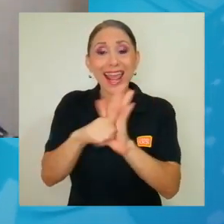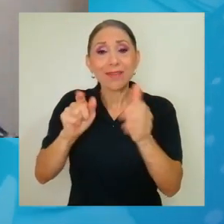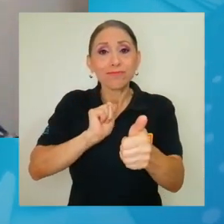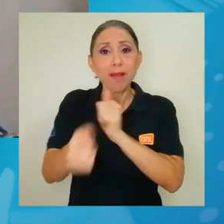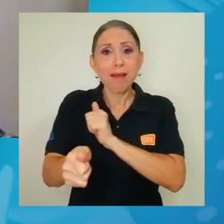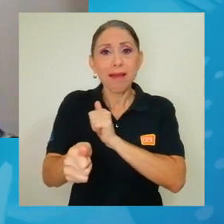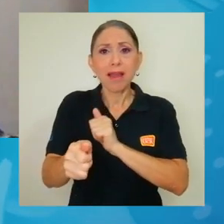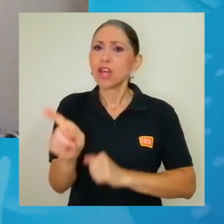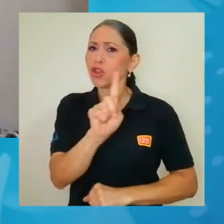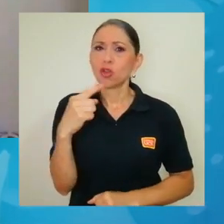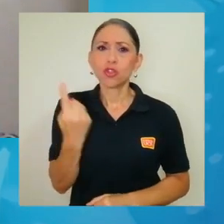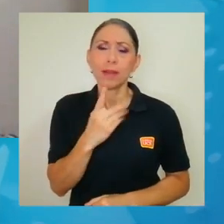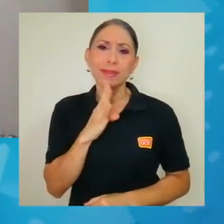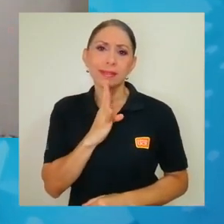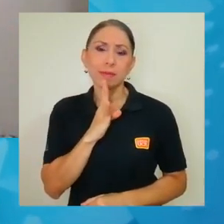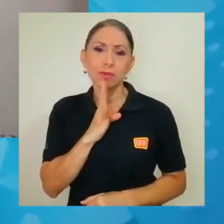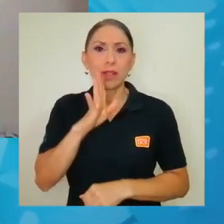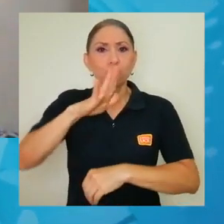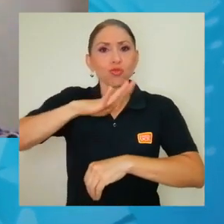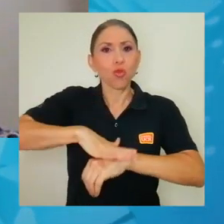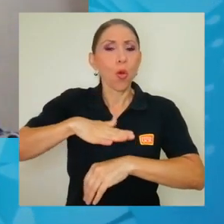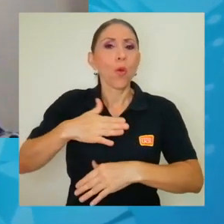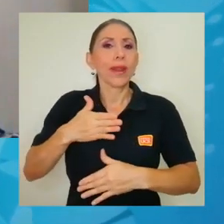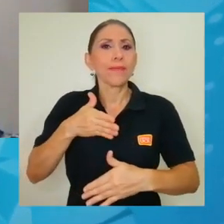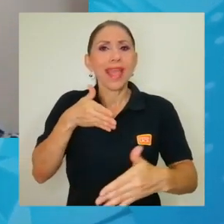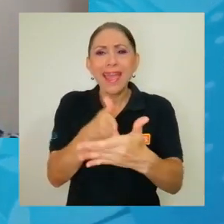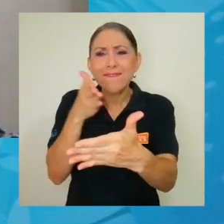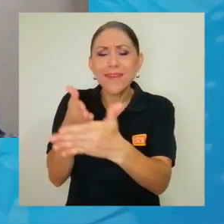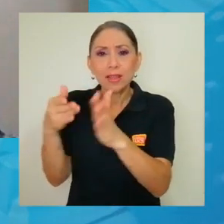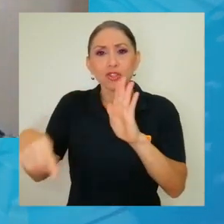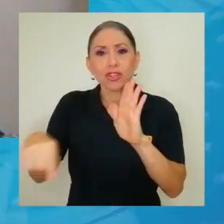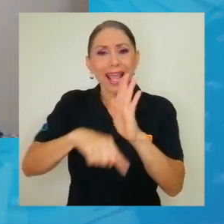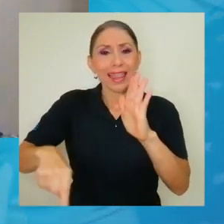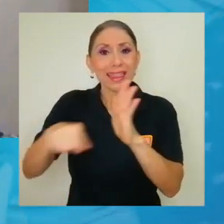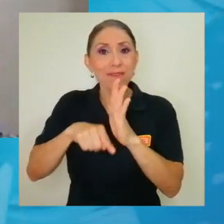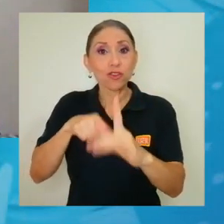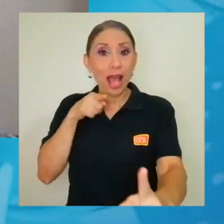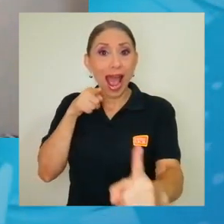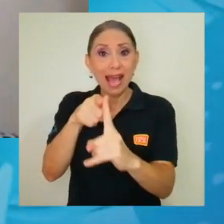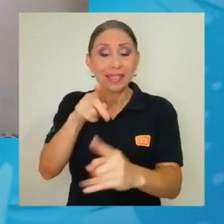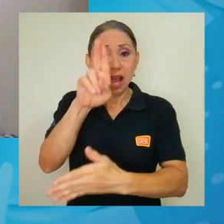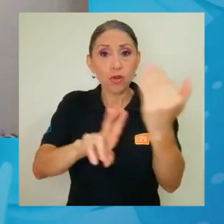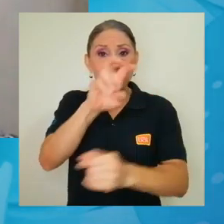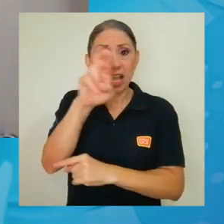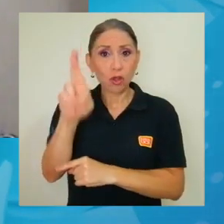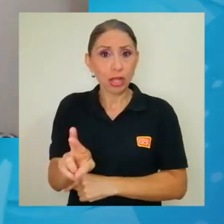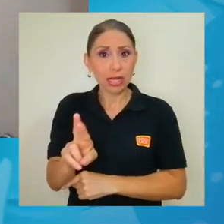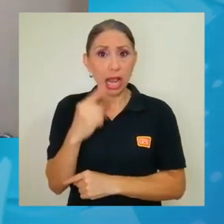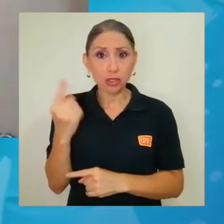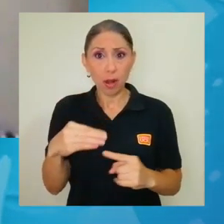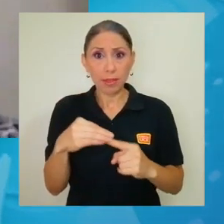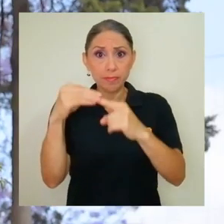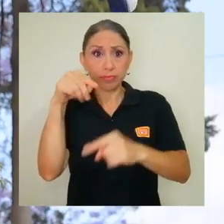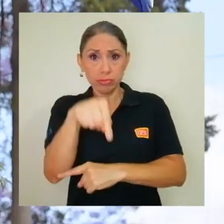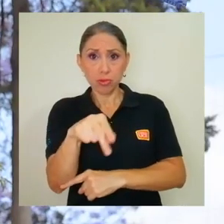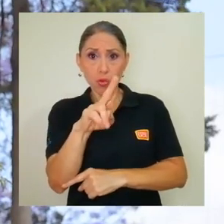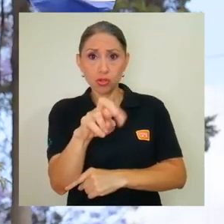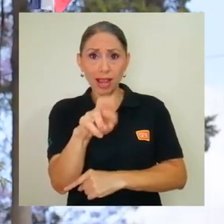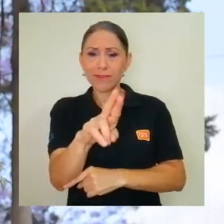aprobarse. Y es que no estamos hablando solamente de los efectos negativos hacia la Universidad de Costa Rica en concreto.